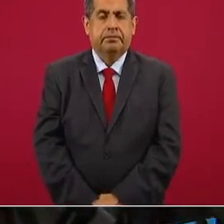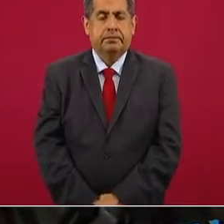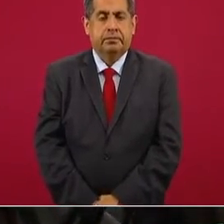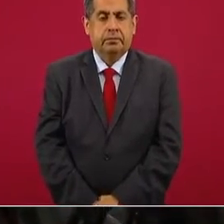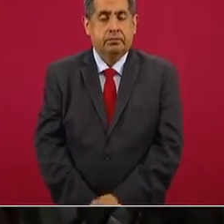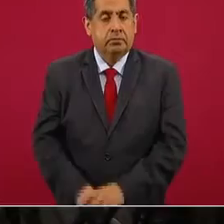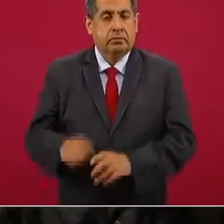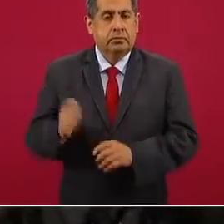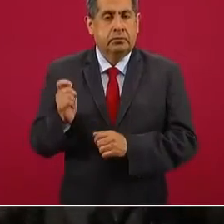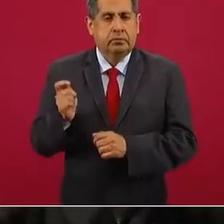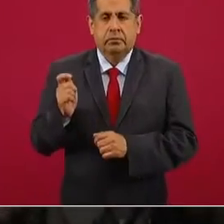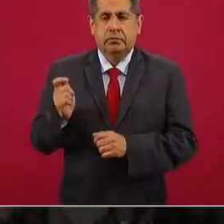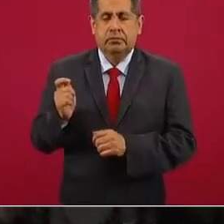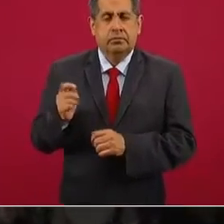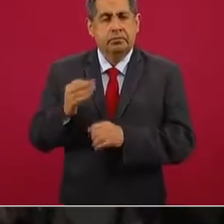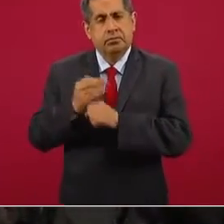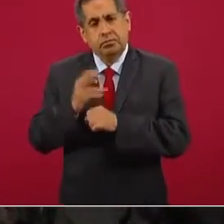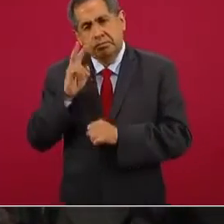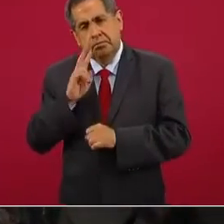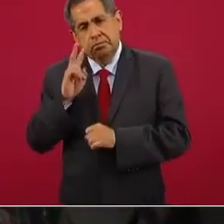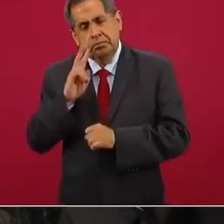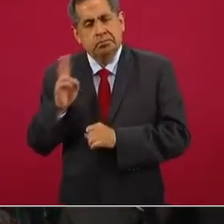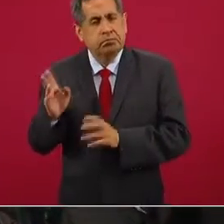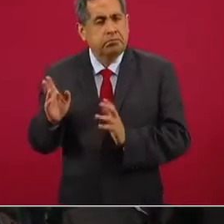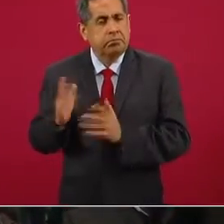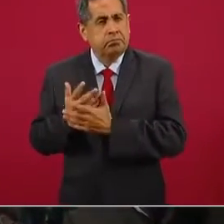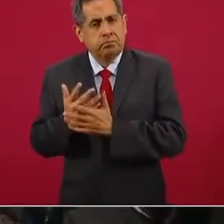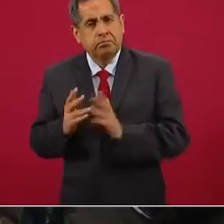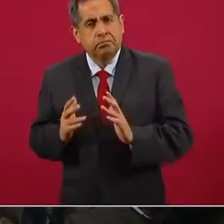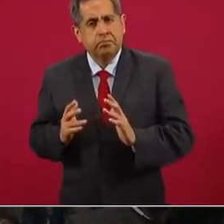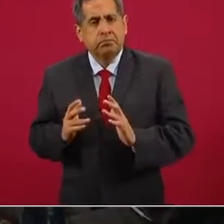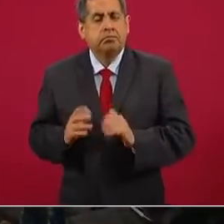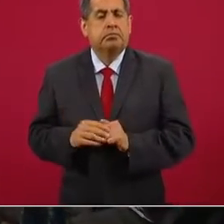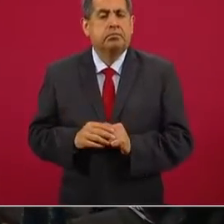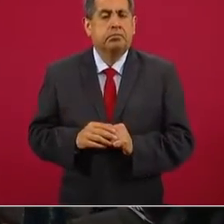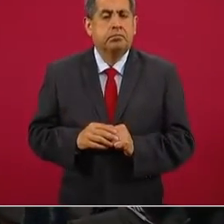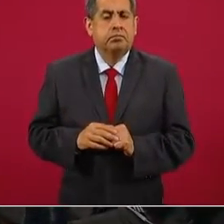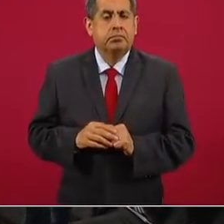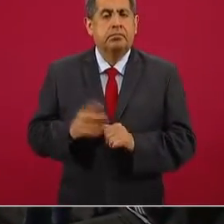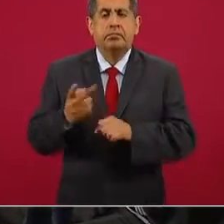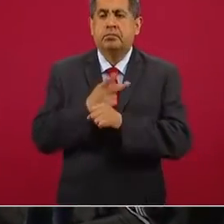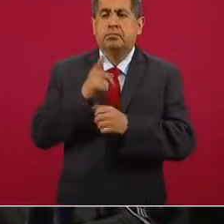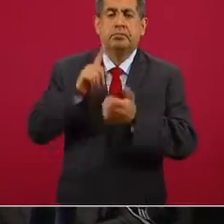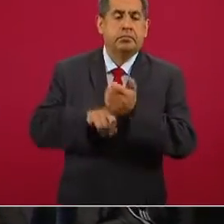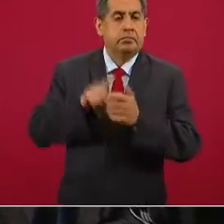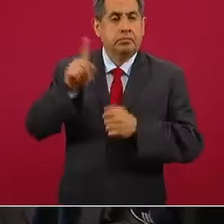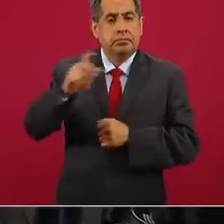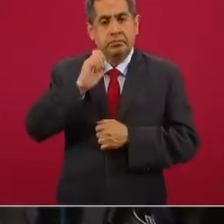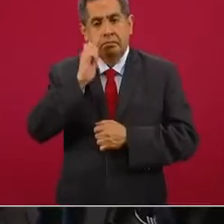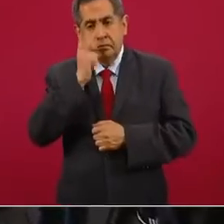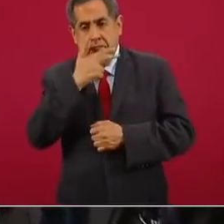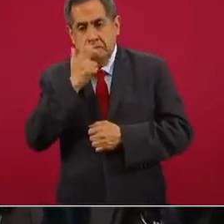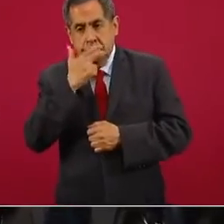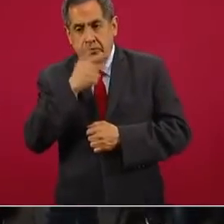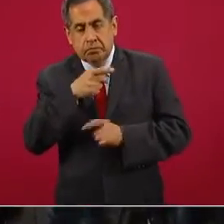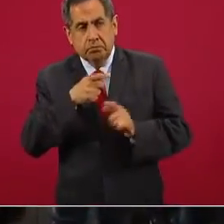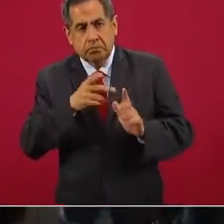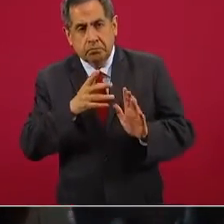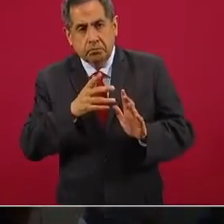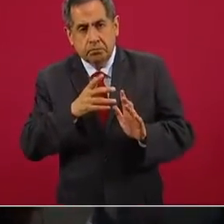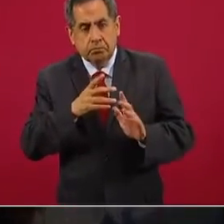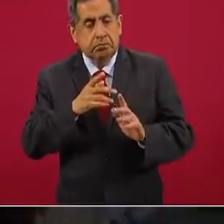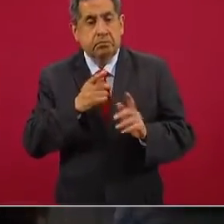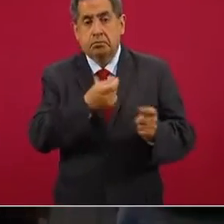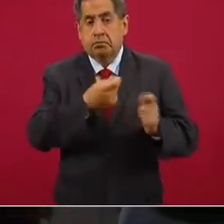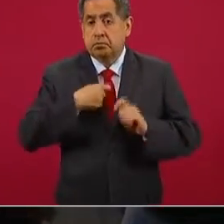Y estamos pendientes de lo de Chihuahua. El reporte